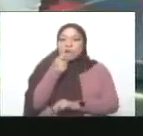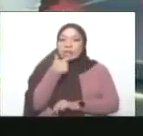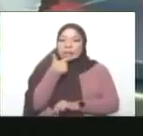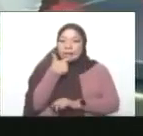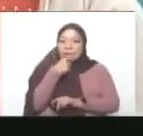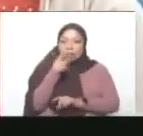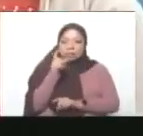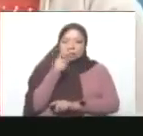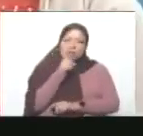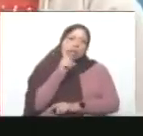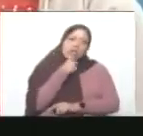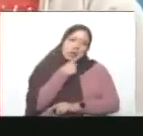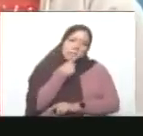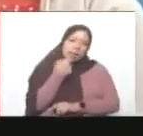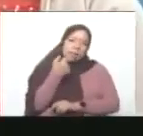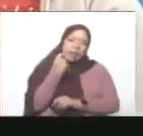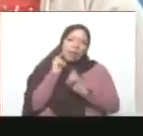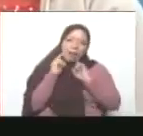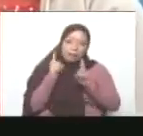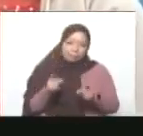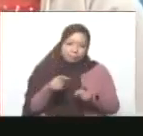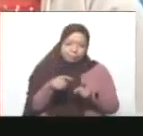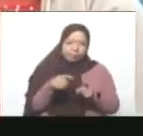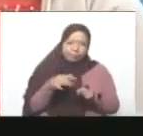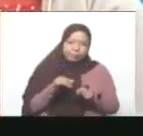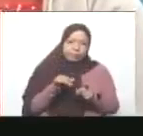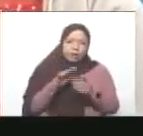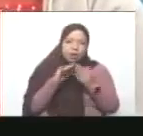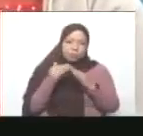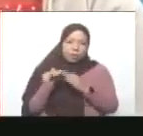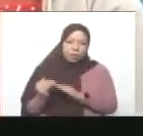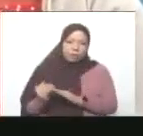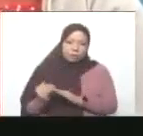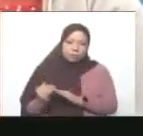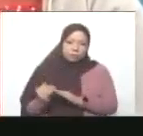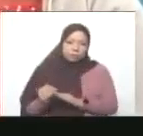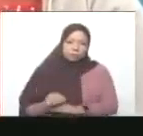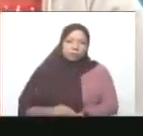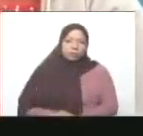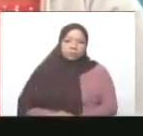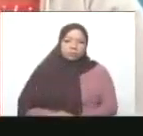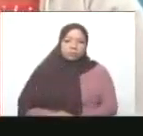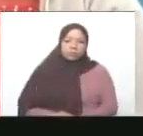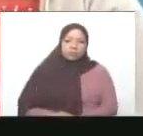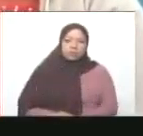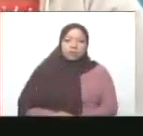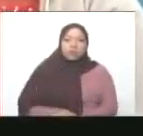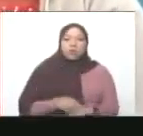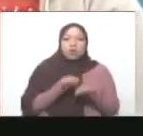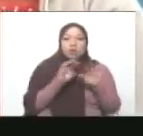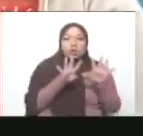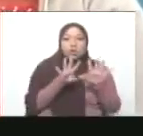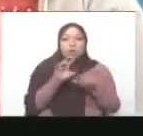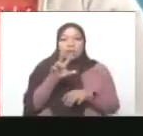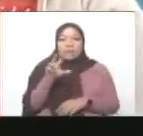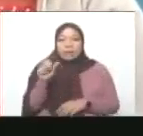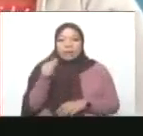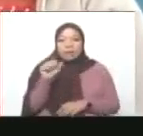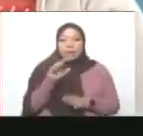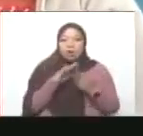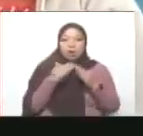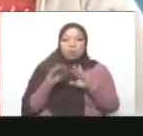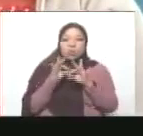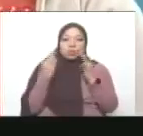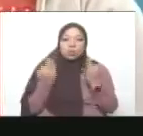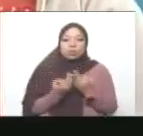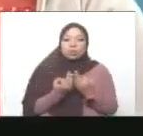tiempo deshabilitado. Se están beneficiando más de 913 familias y 3 comunidades, que